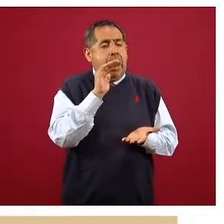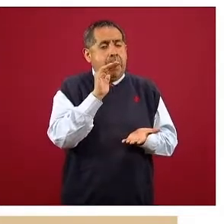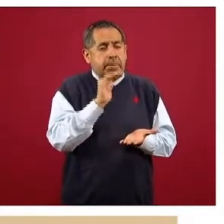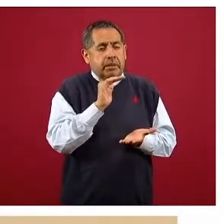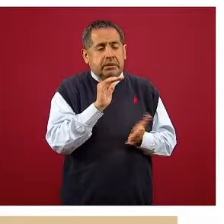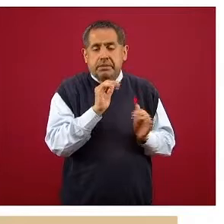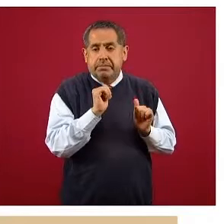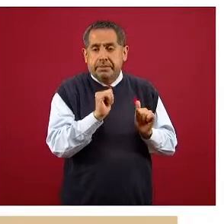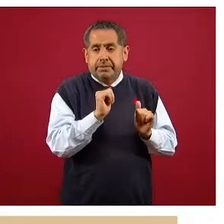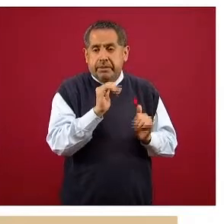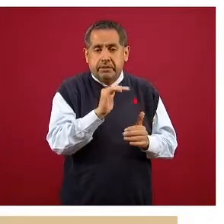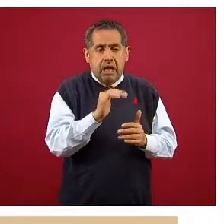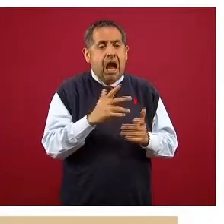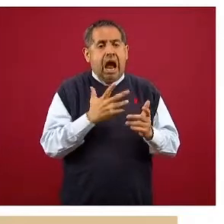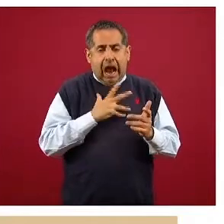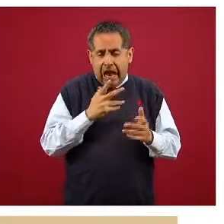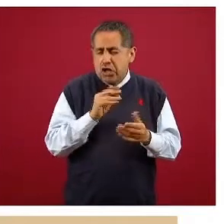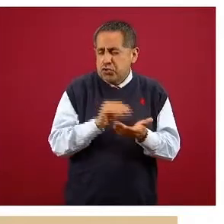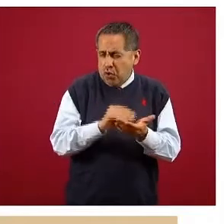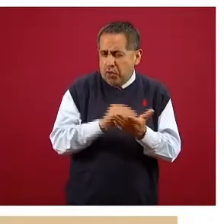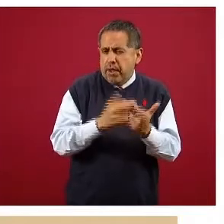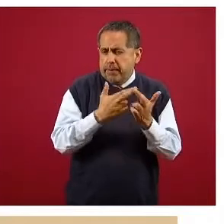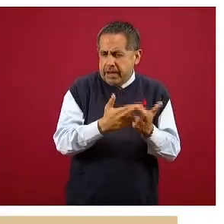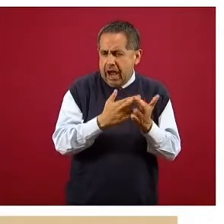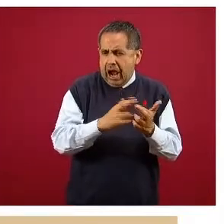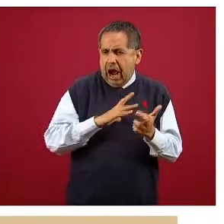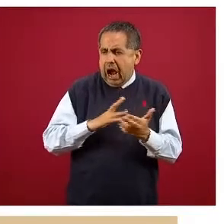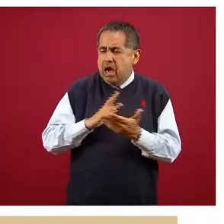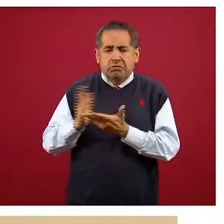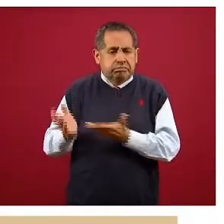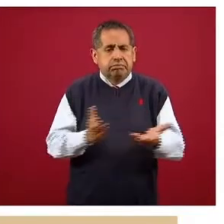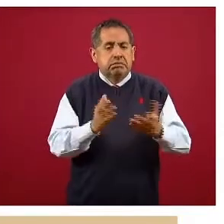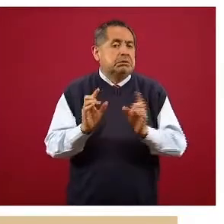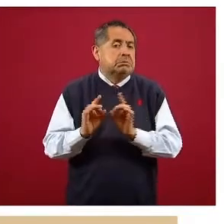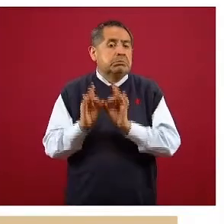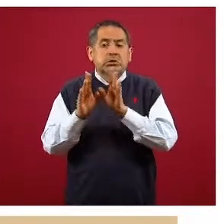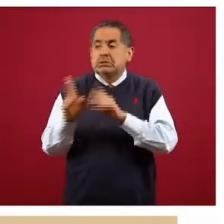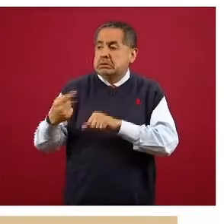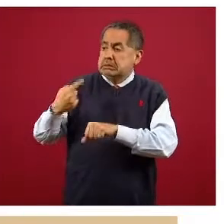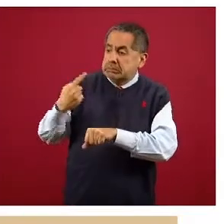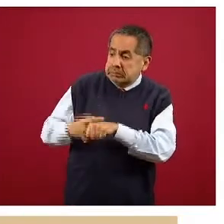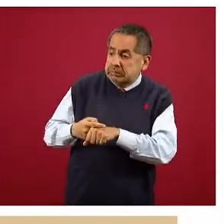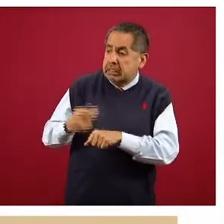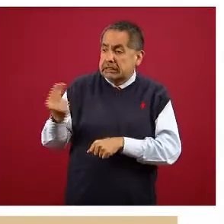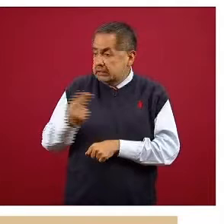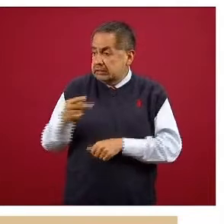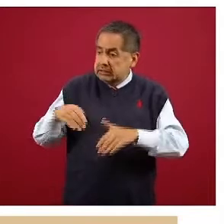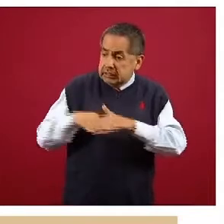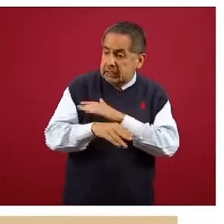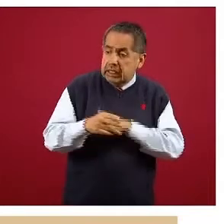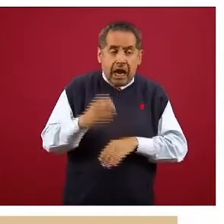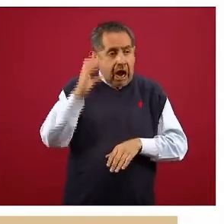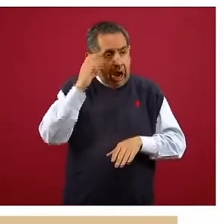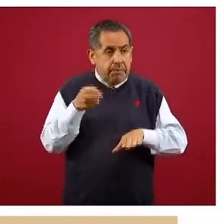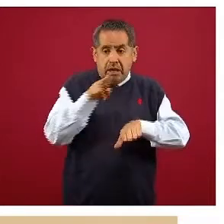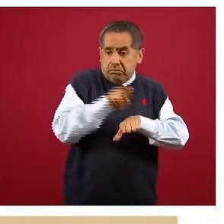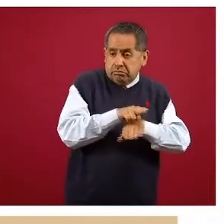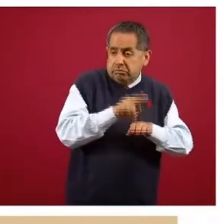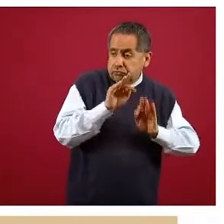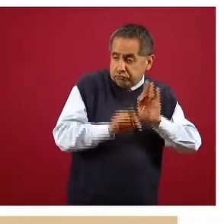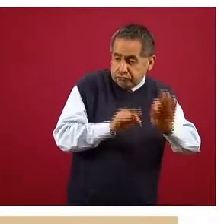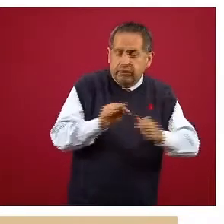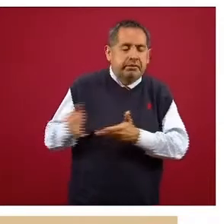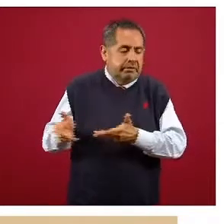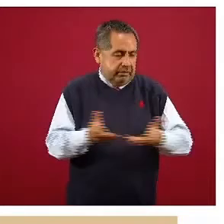mantener siempre una disponibilidad para poder aceptar en todo momento pacientes que así lo requieran. Otros estados, mucho más